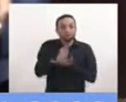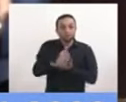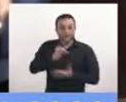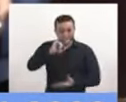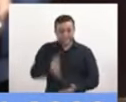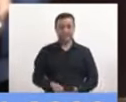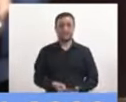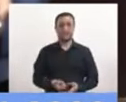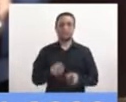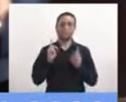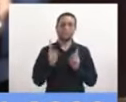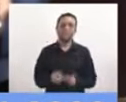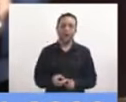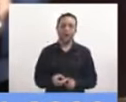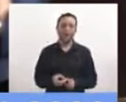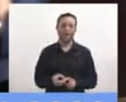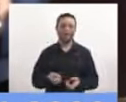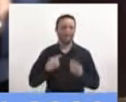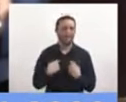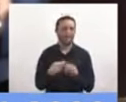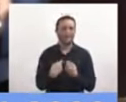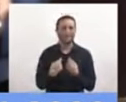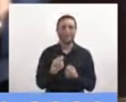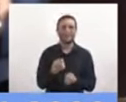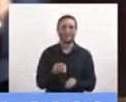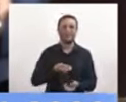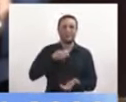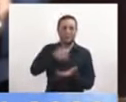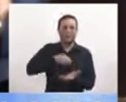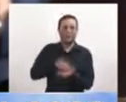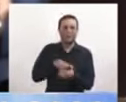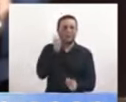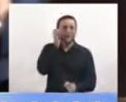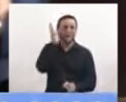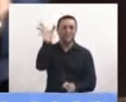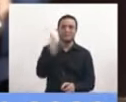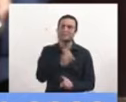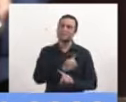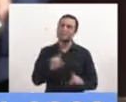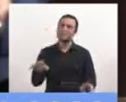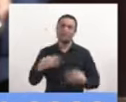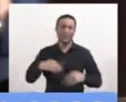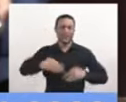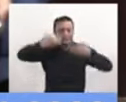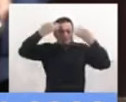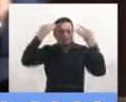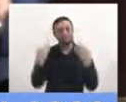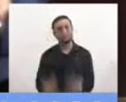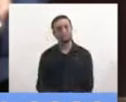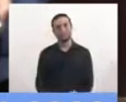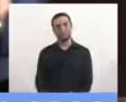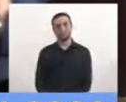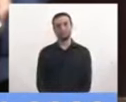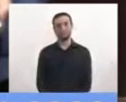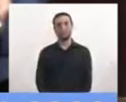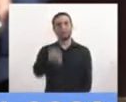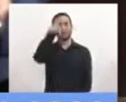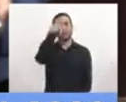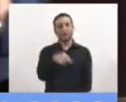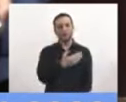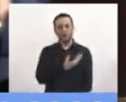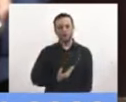que tenga un norte moral en cómo aborda las distintas cuestiones y decisiones que va tomando. Hoy, como dije, tenemos un Estado que